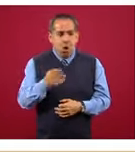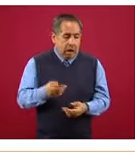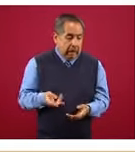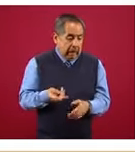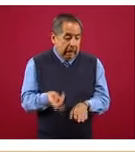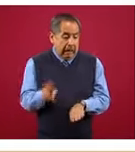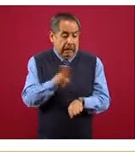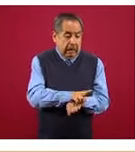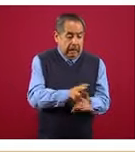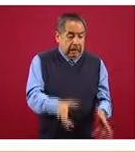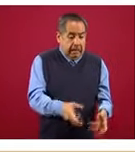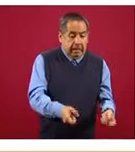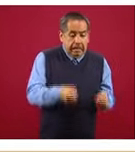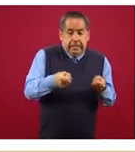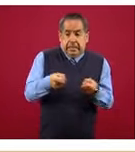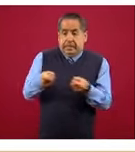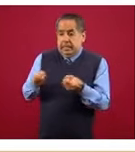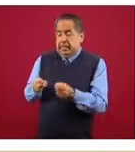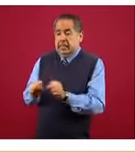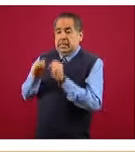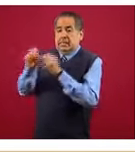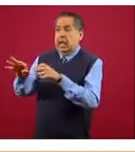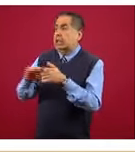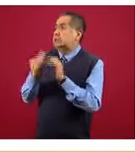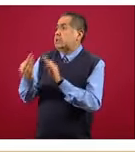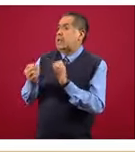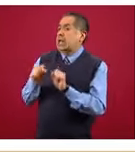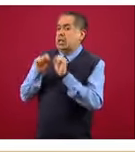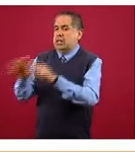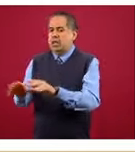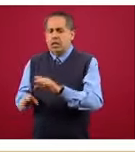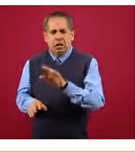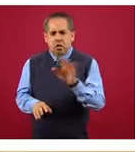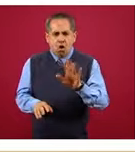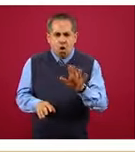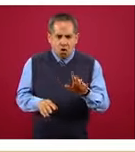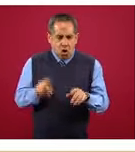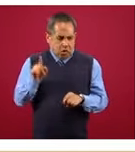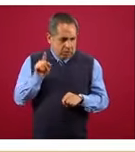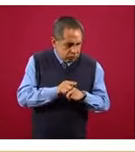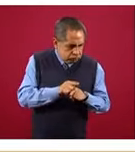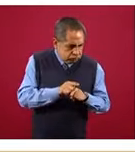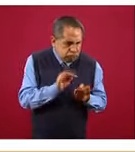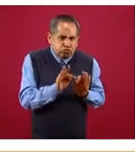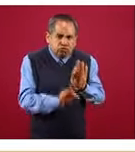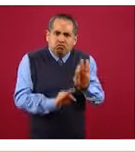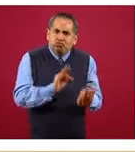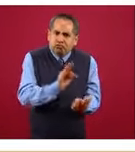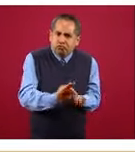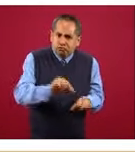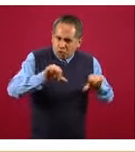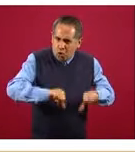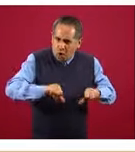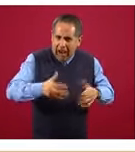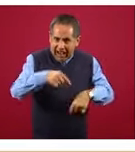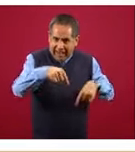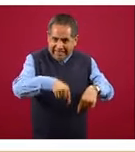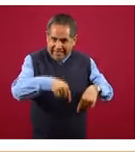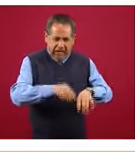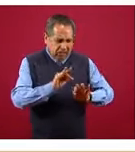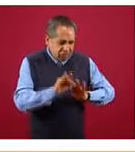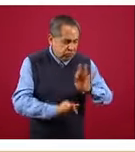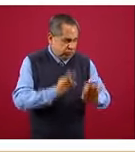llevar al paciente a un hospital más cercano a un modelo estabilizador donde nosotros llegamos al lugar de la escena y